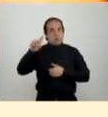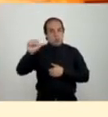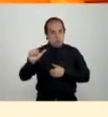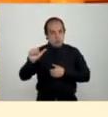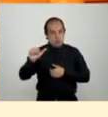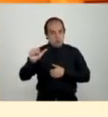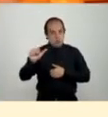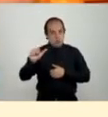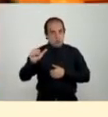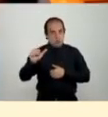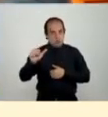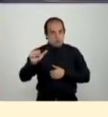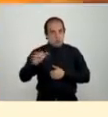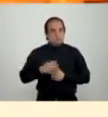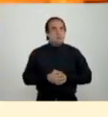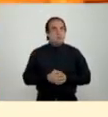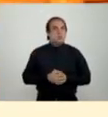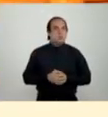luego, cubano,